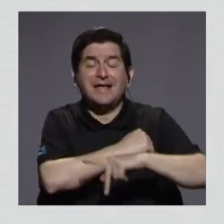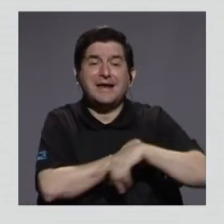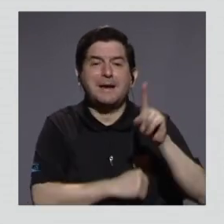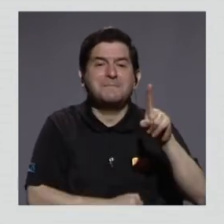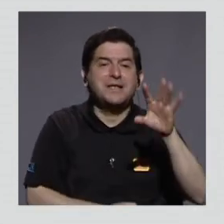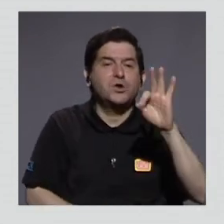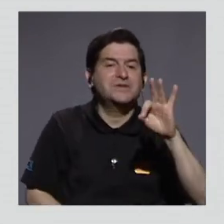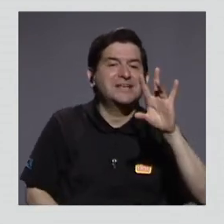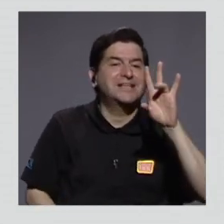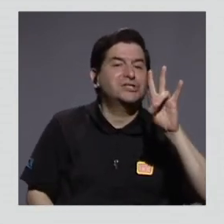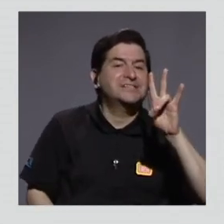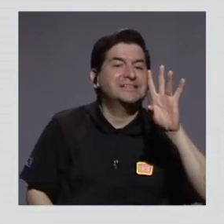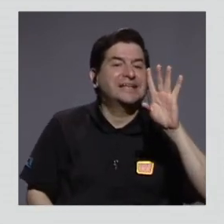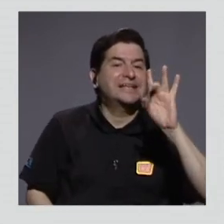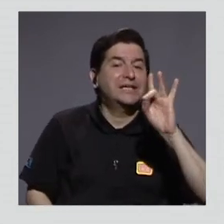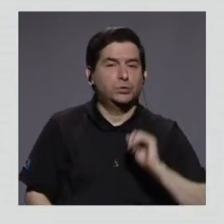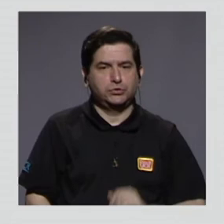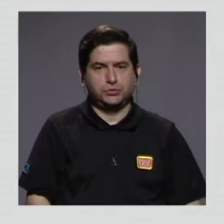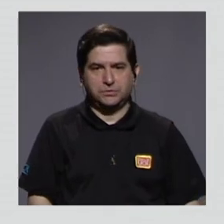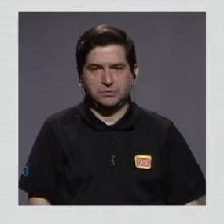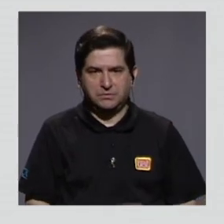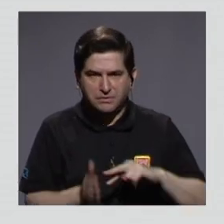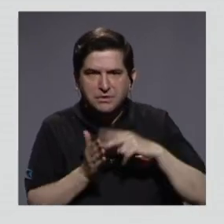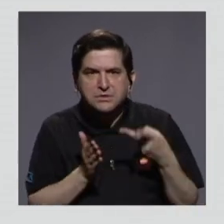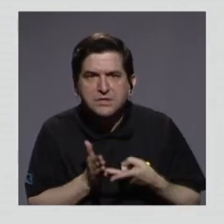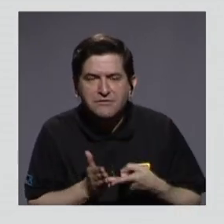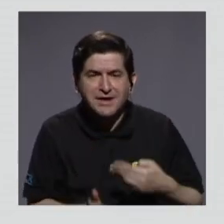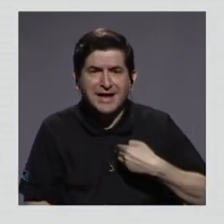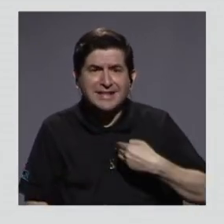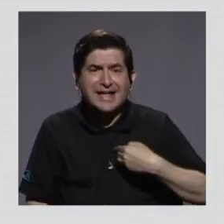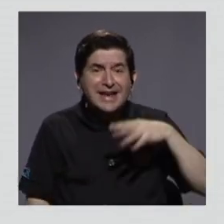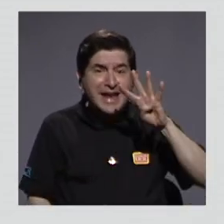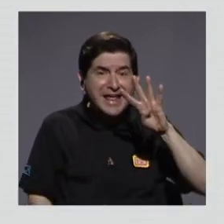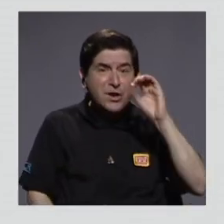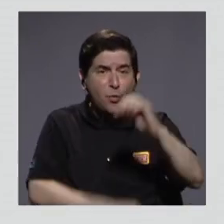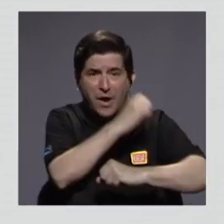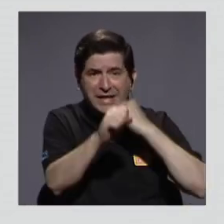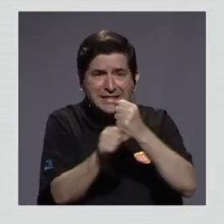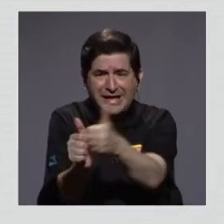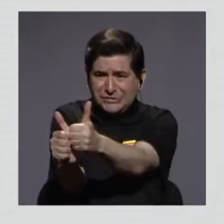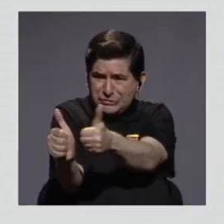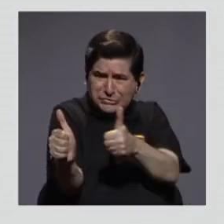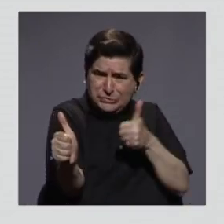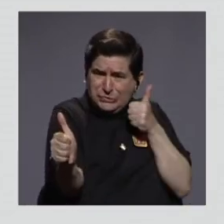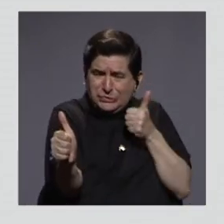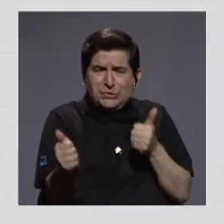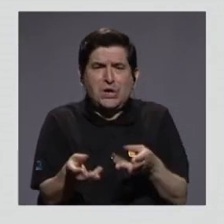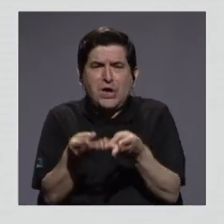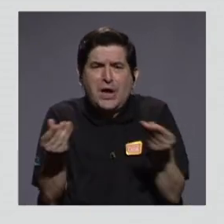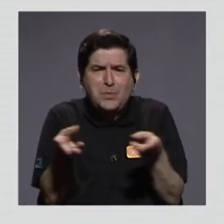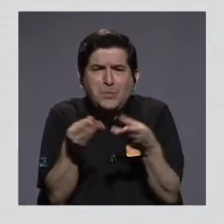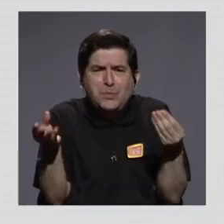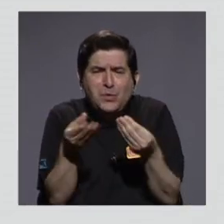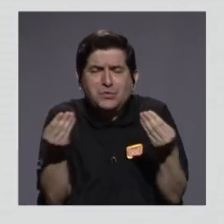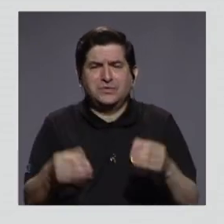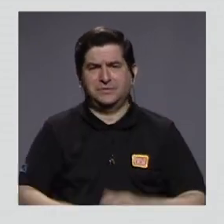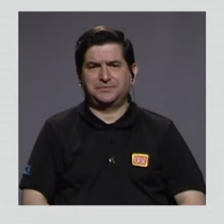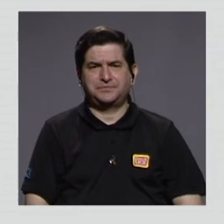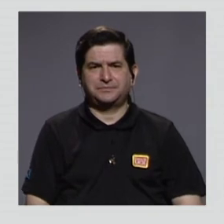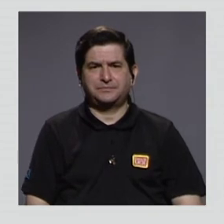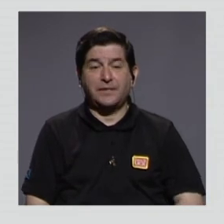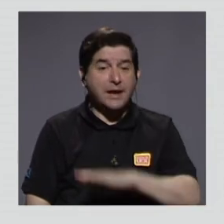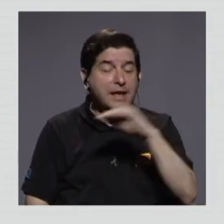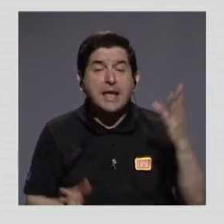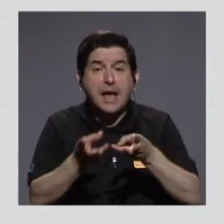1978 o sea tenemos 40 años de rezago en generación de la productividad y la